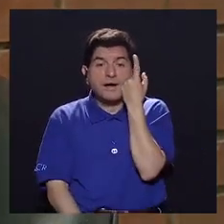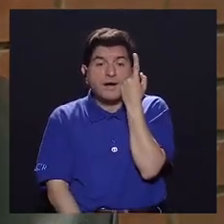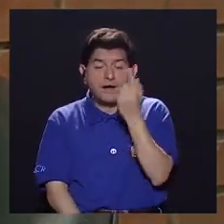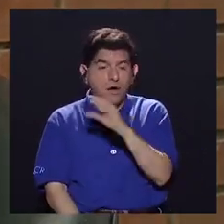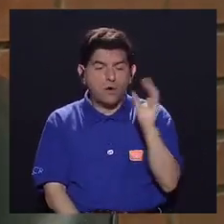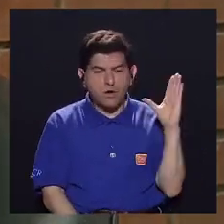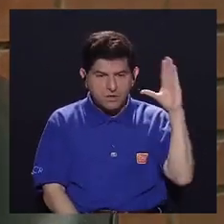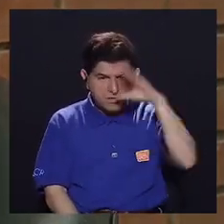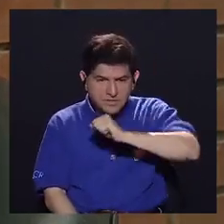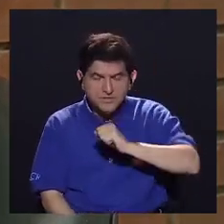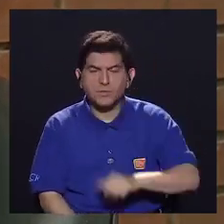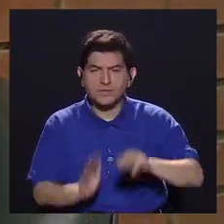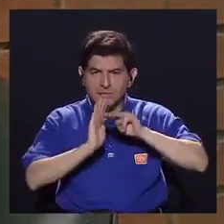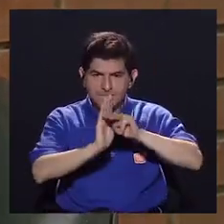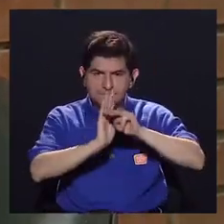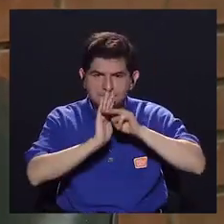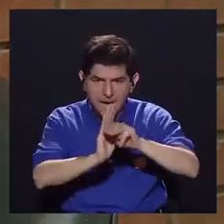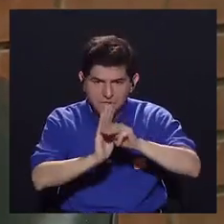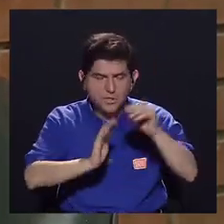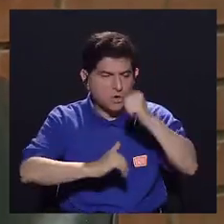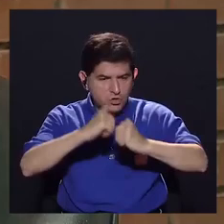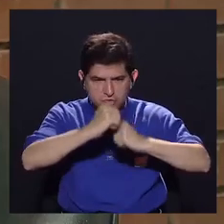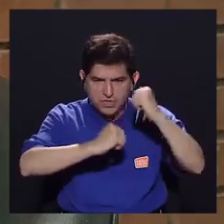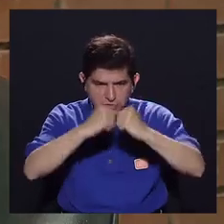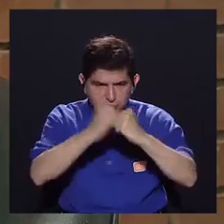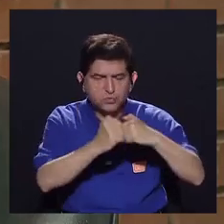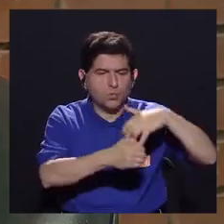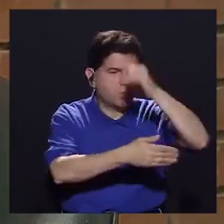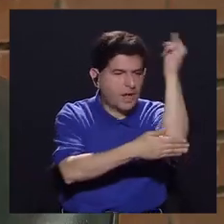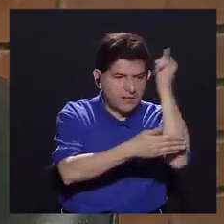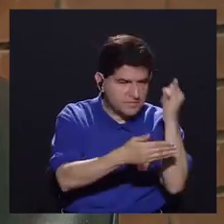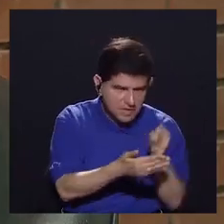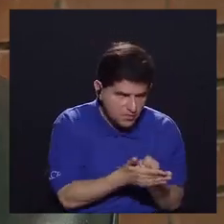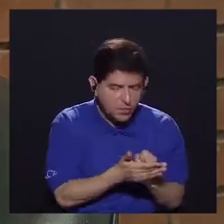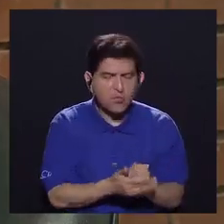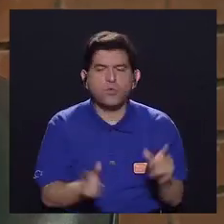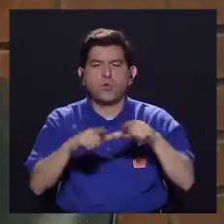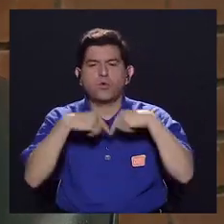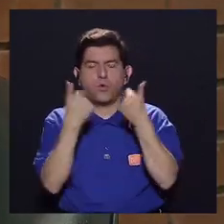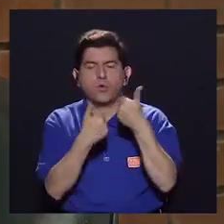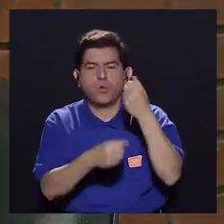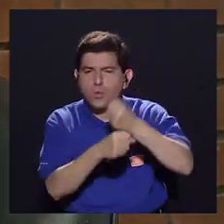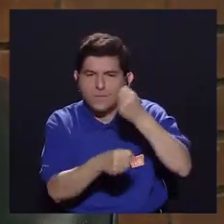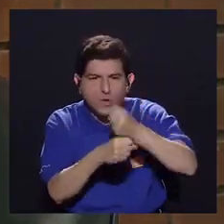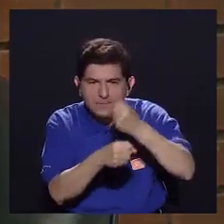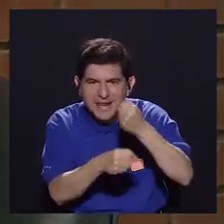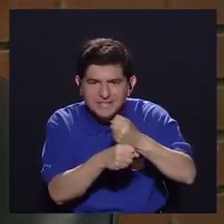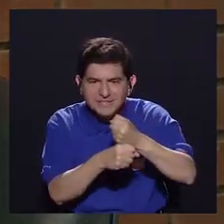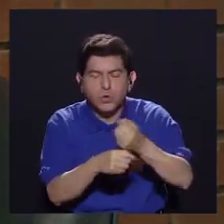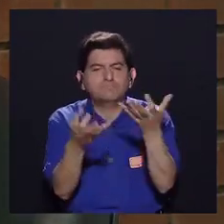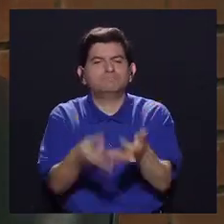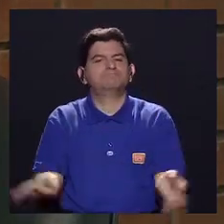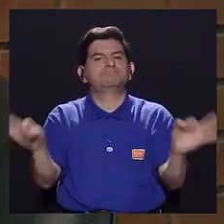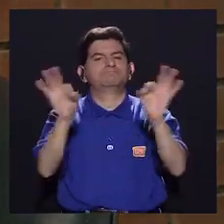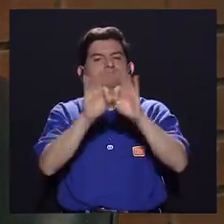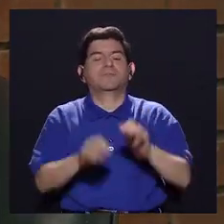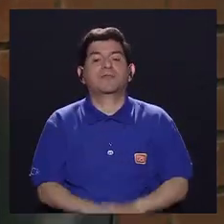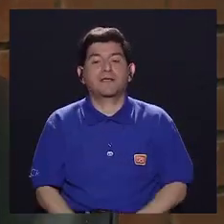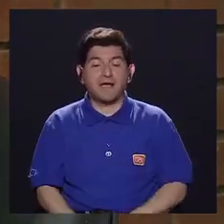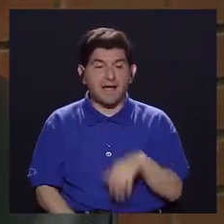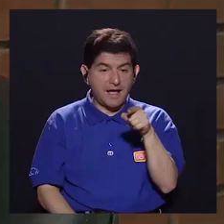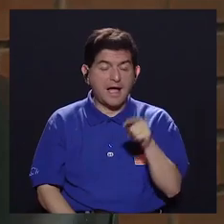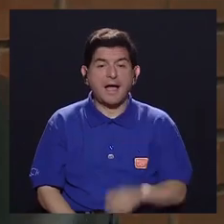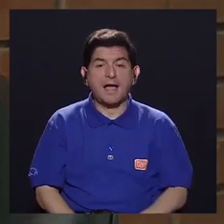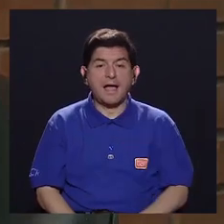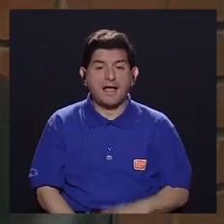comprender o más bien reconocer patrones en una estructura, un dibujo, en un conjunto de operaciones, es fundamental. Y, por ejemplo, esto,